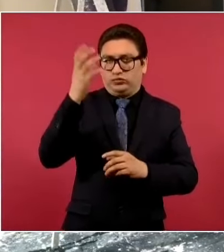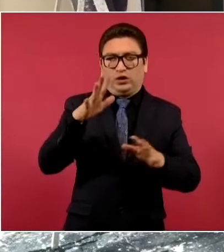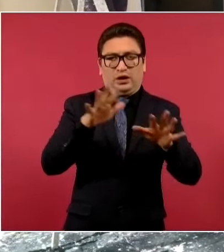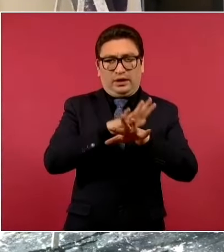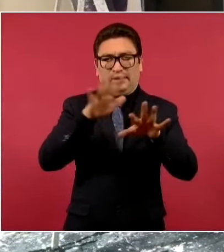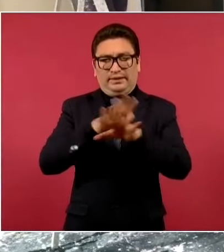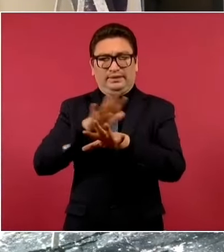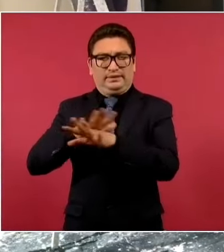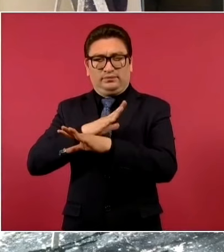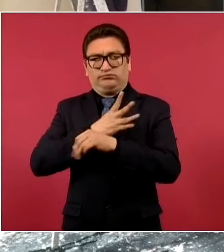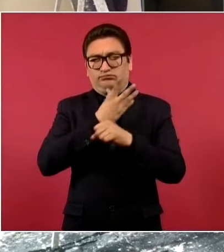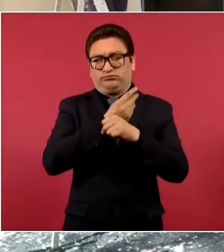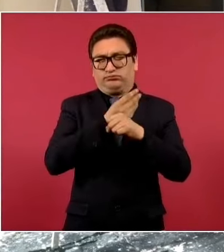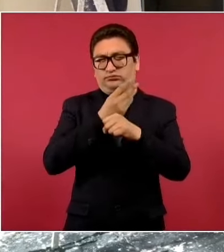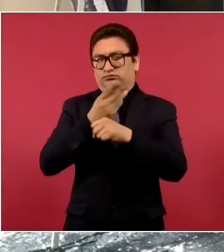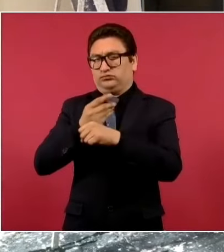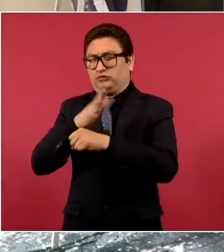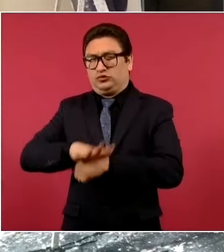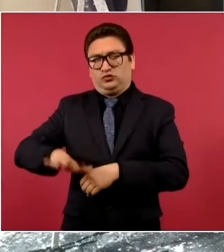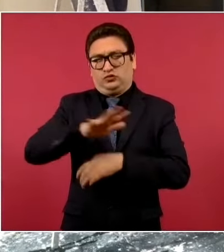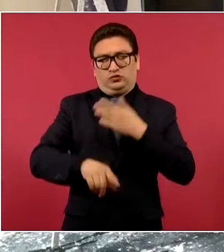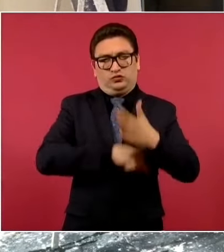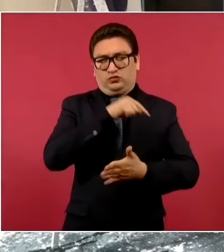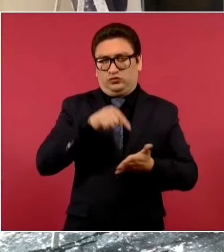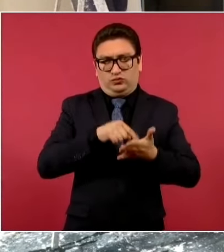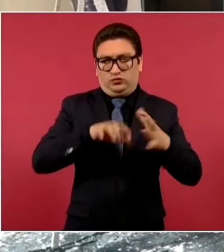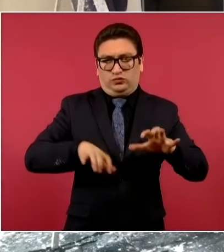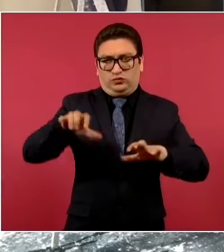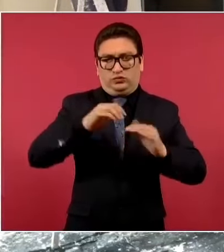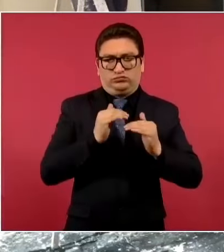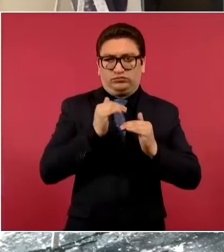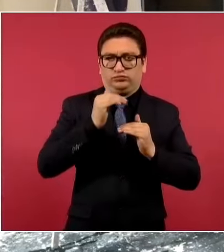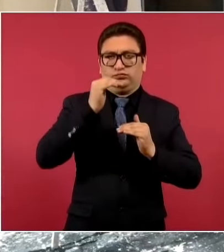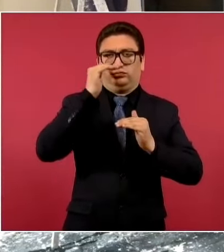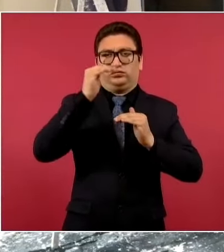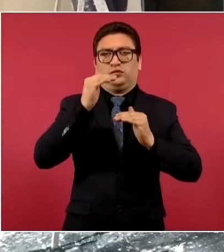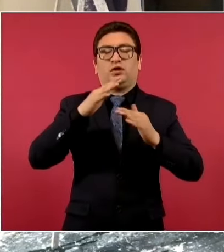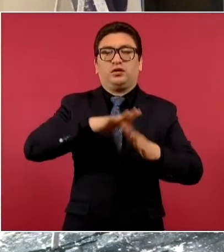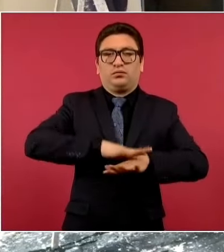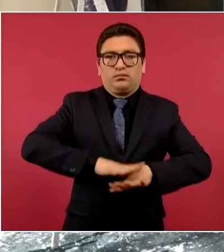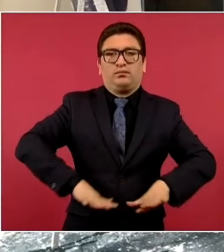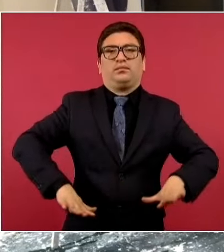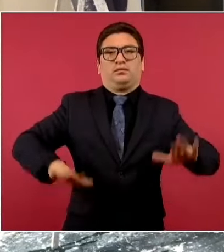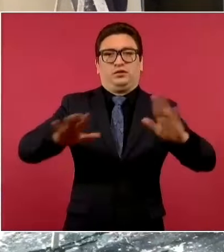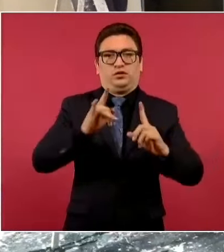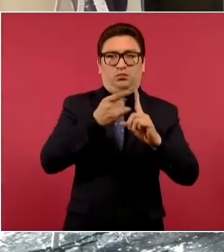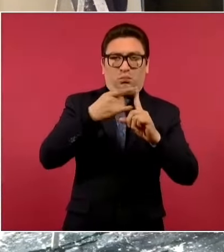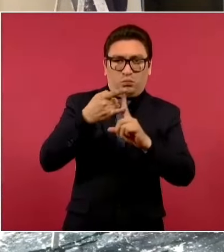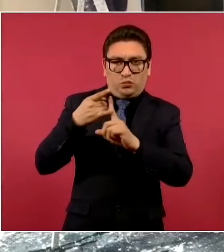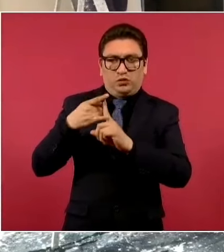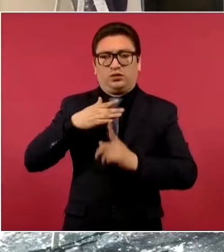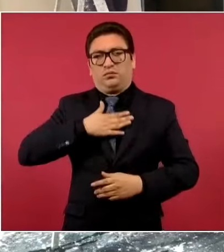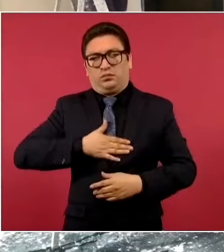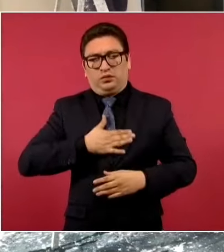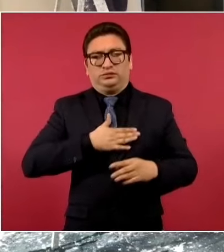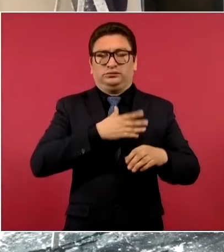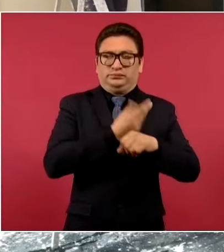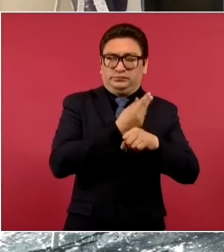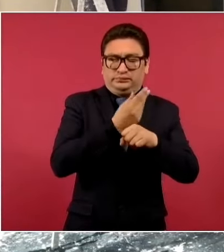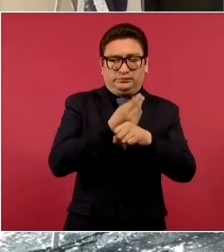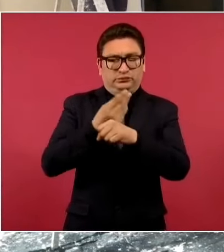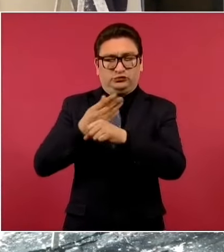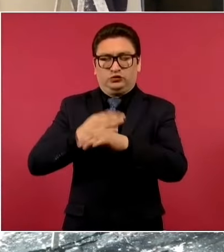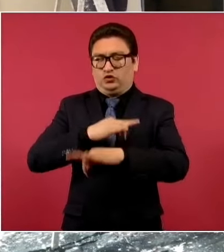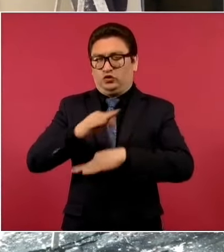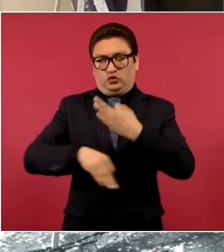luminarias, rehabilitación integral de todas las unidades, los pisos, los plafones, las puertas, los baños. Se han